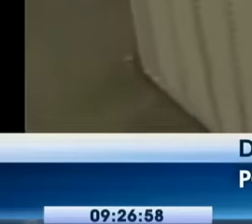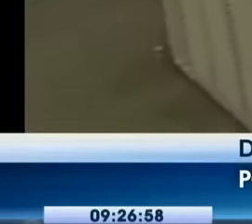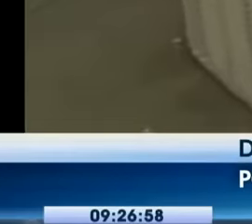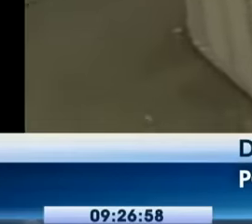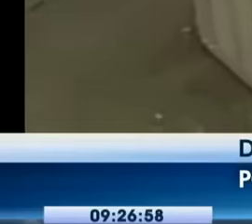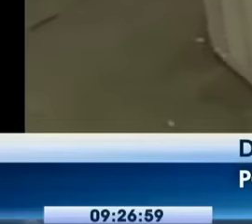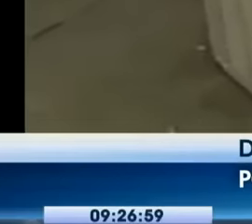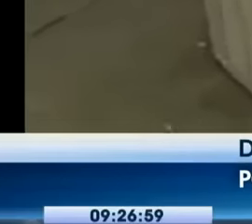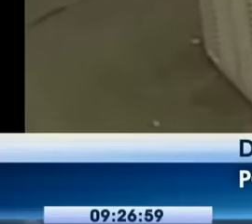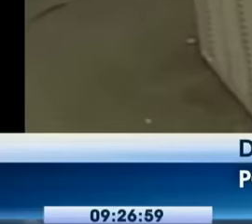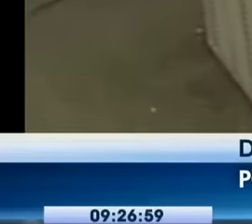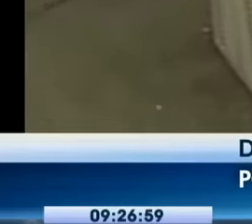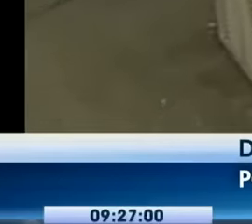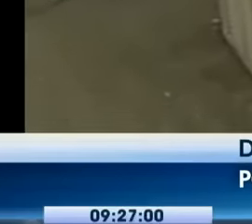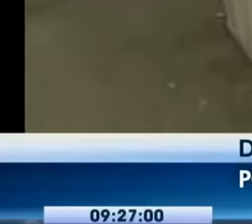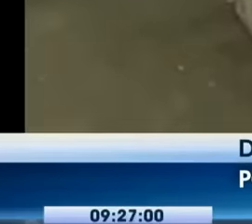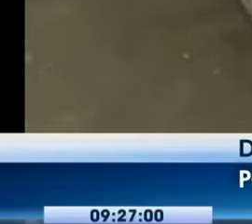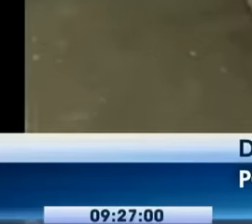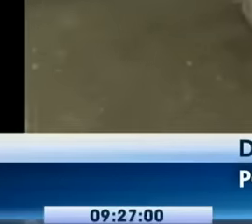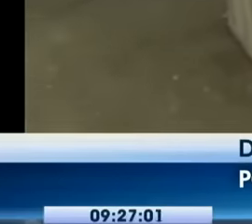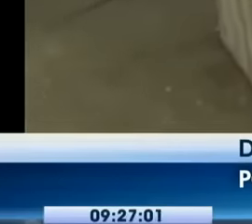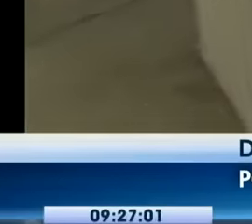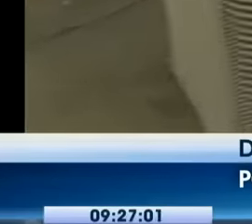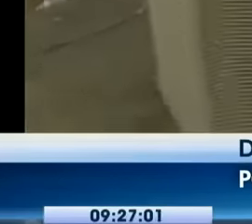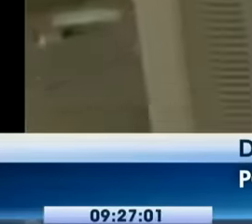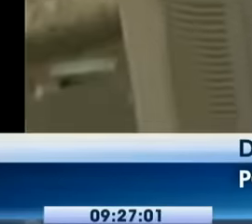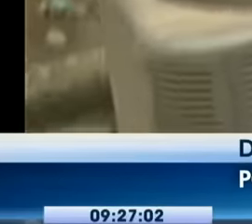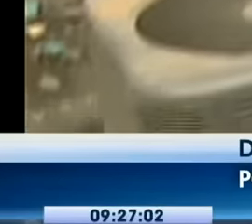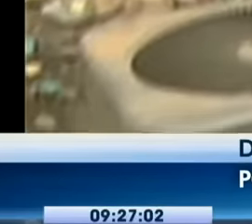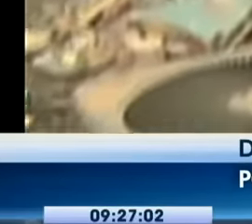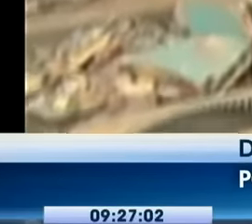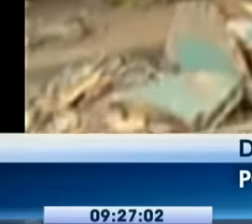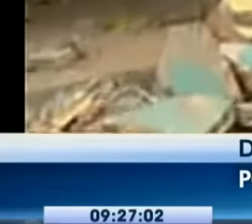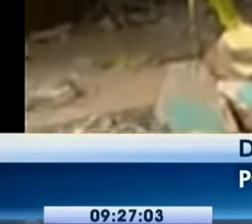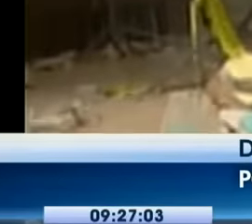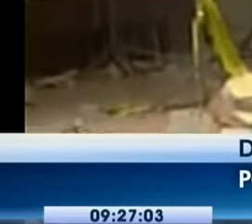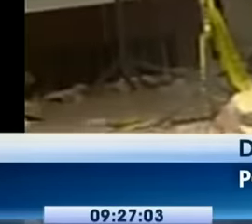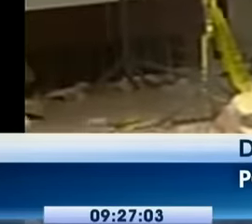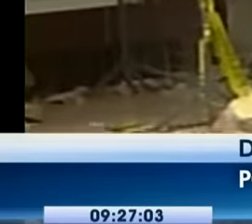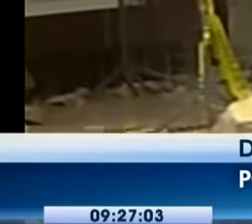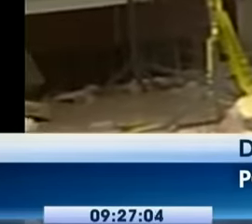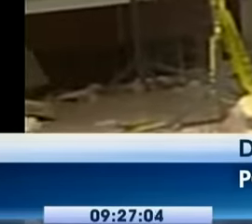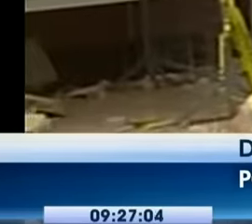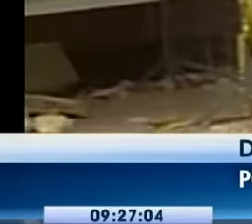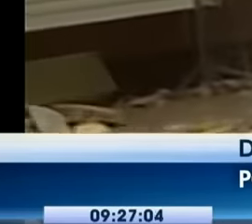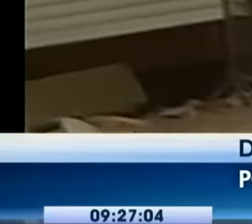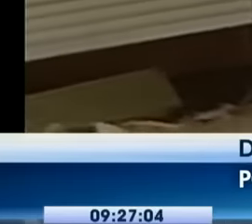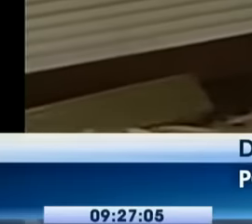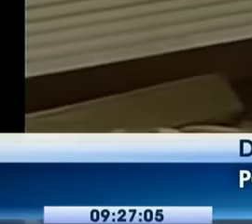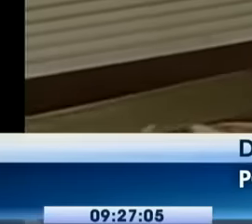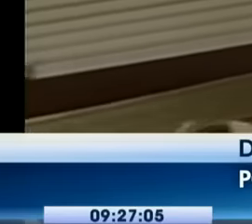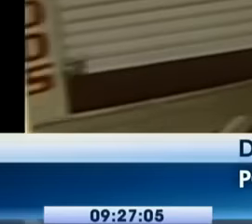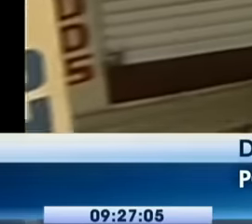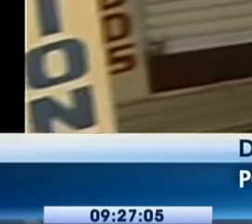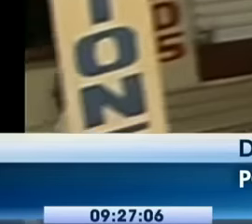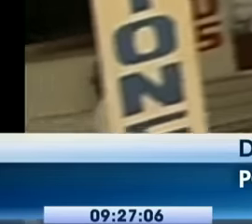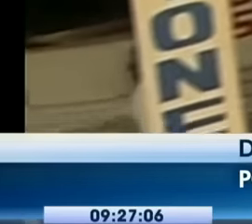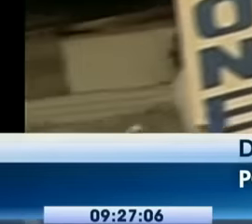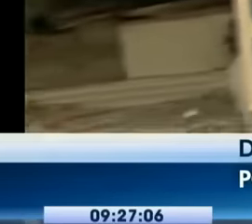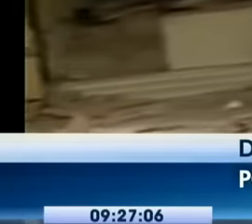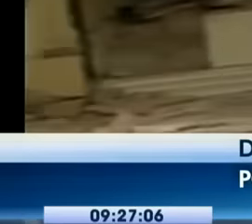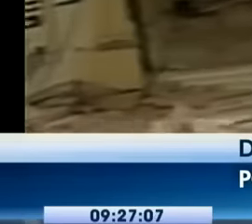existe todavía la esperanza de en algún momento retornar a este sitio donde trabajaron durante muchos años, durante mucho tiempo,